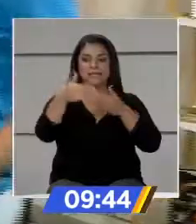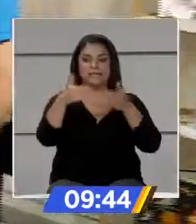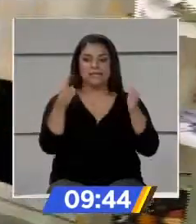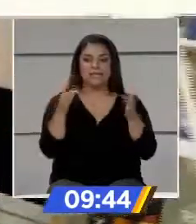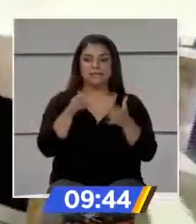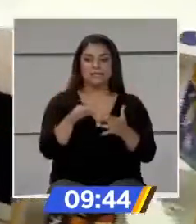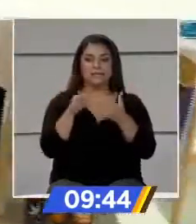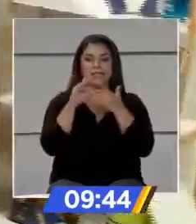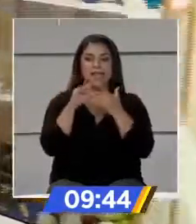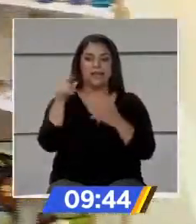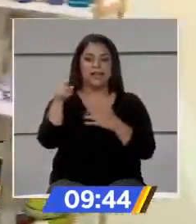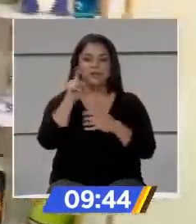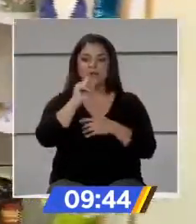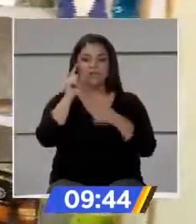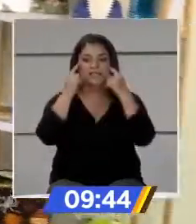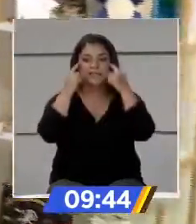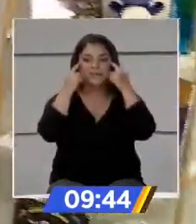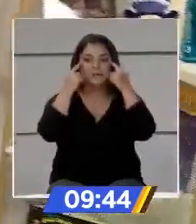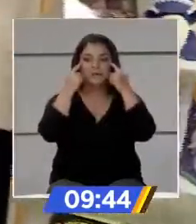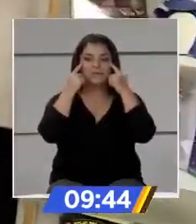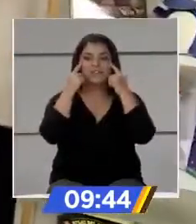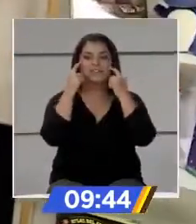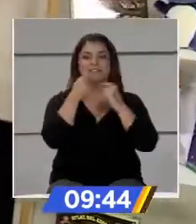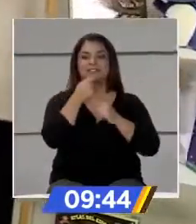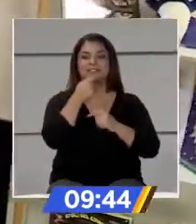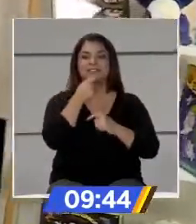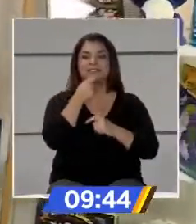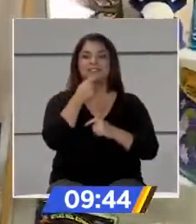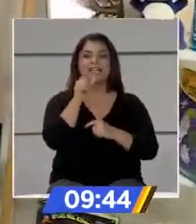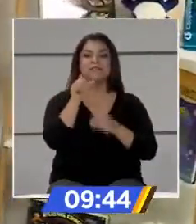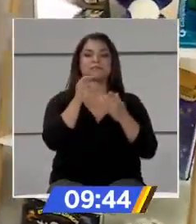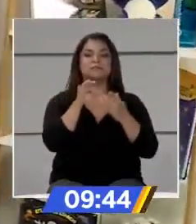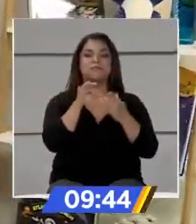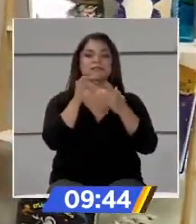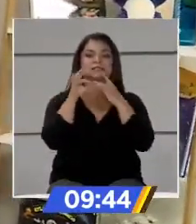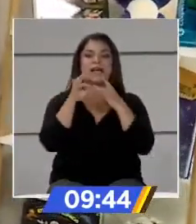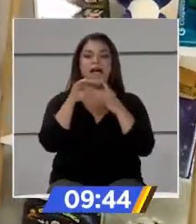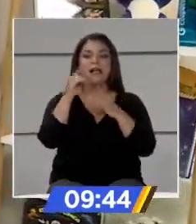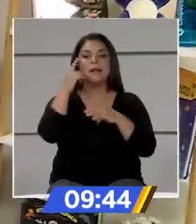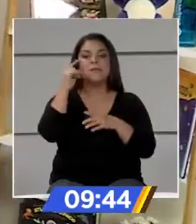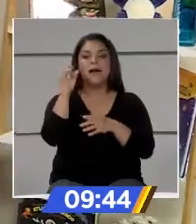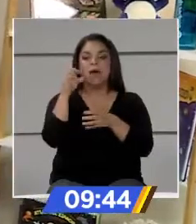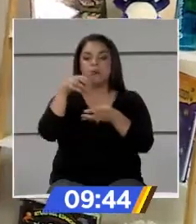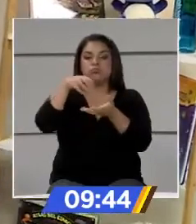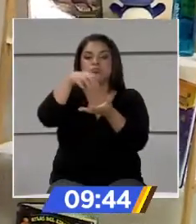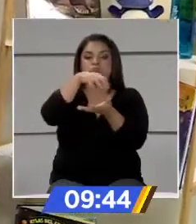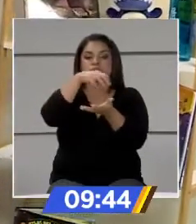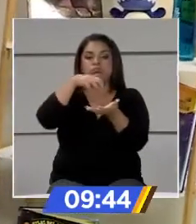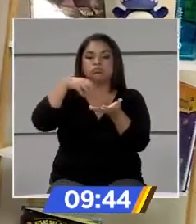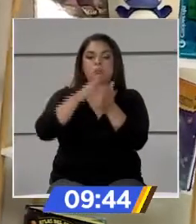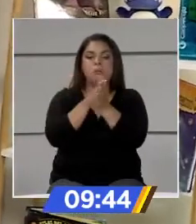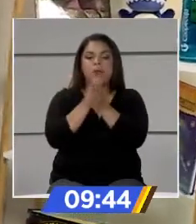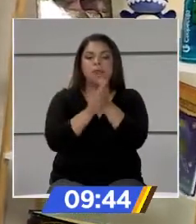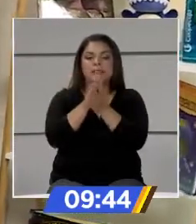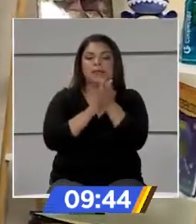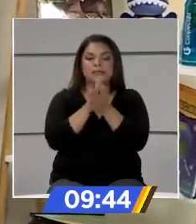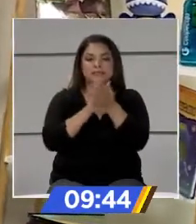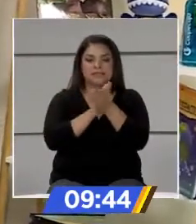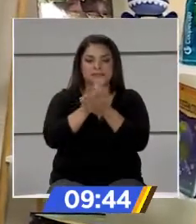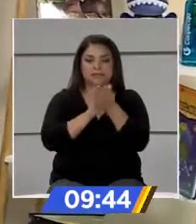chino. Jamás. No, jamás. Es una taza especial para bodocos gigantes. Ajá, es una taza especial para bolitas de